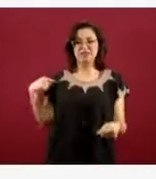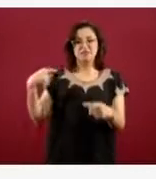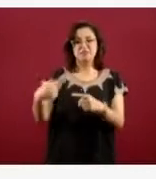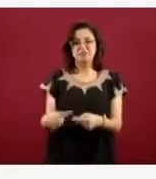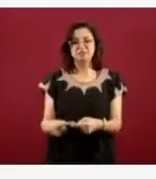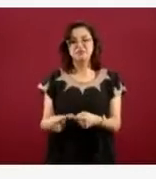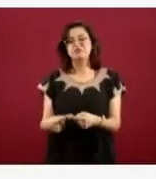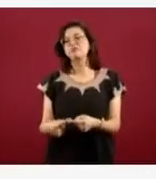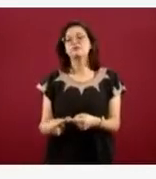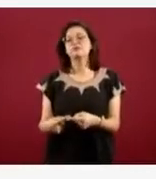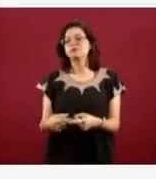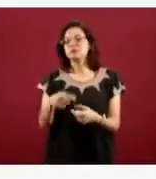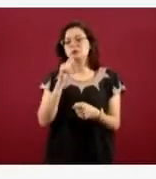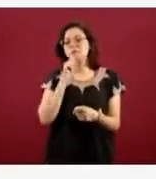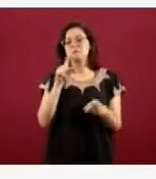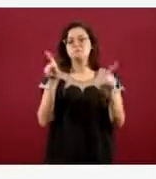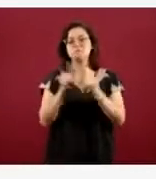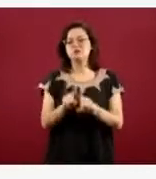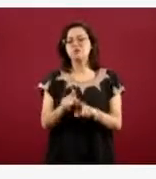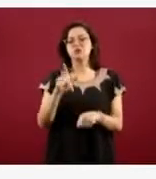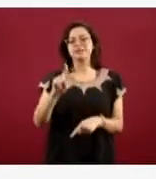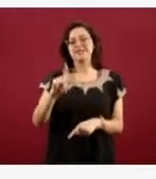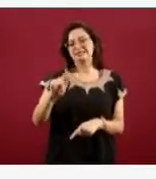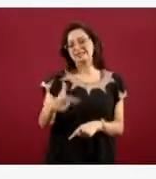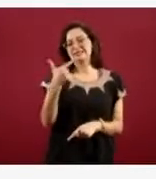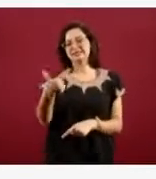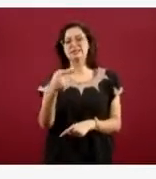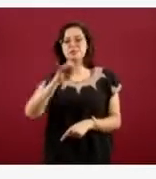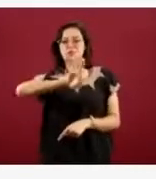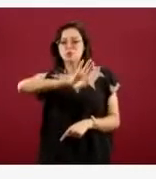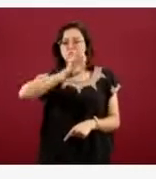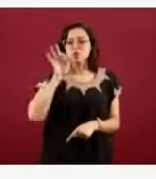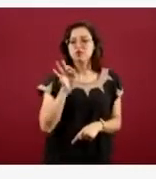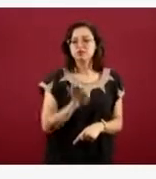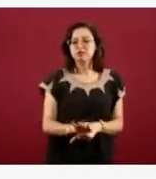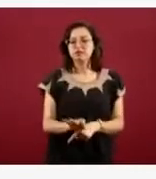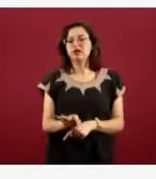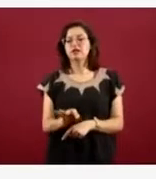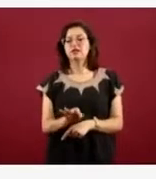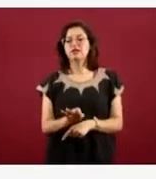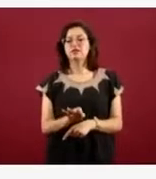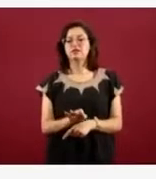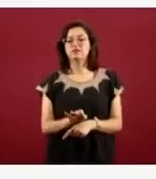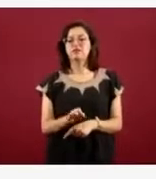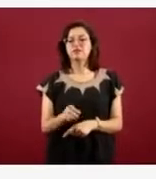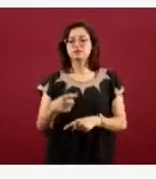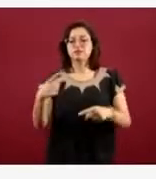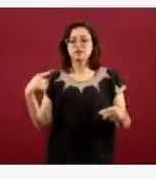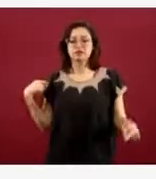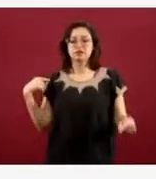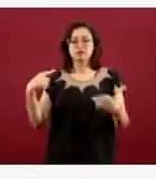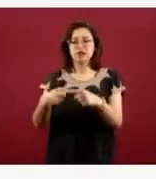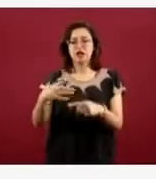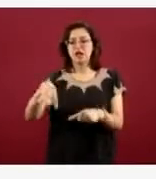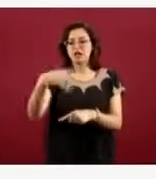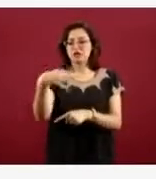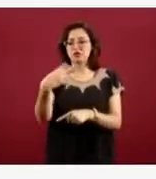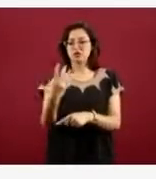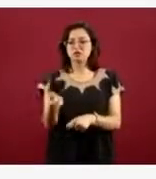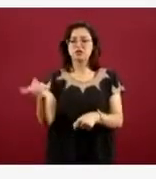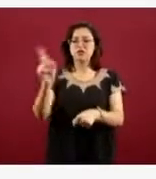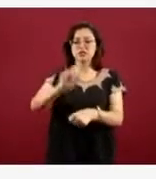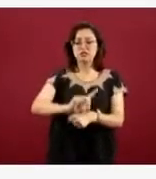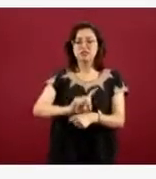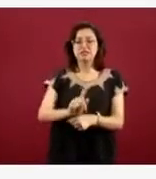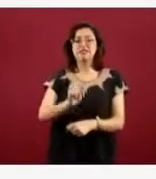mantiene prácticamente similar a la última semana, 77% para el corte del día de hoy, lo cual